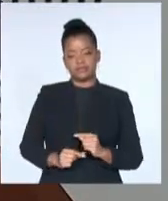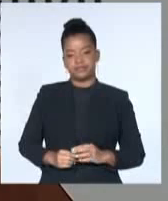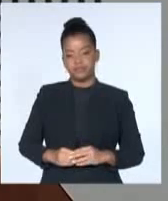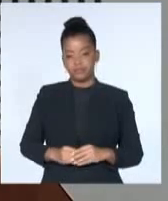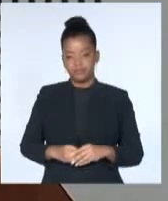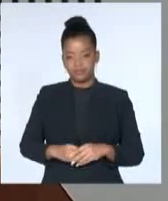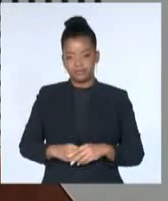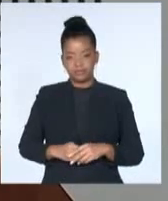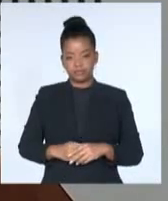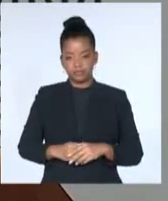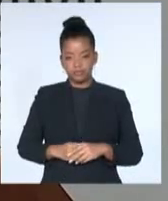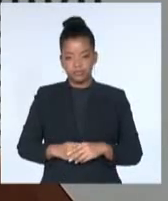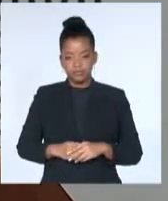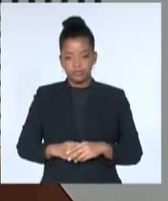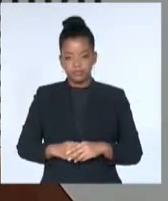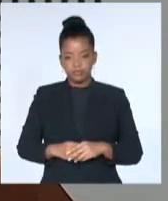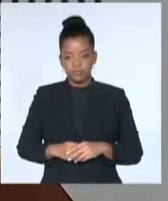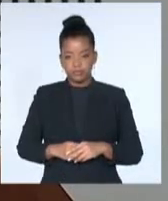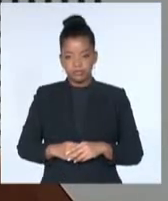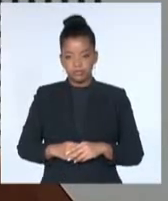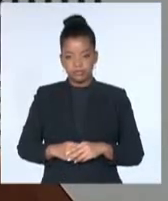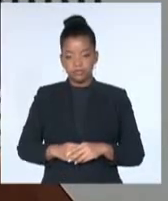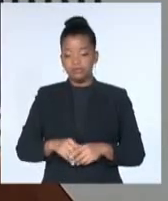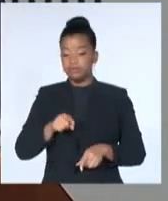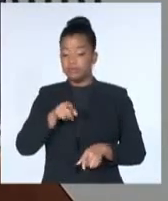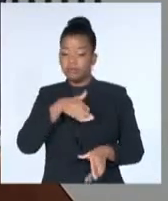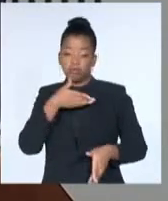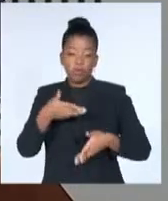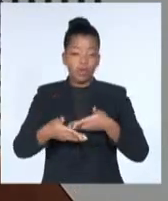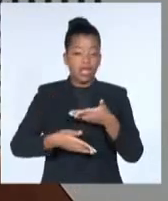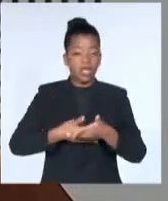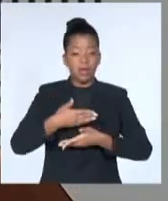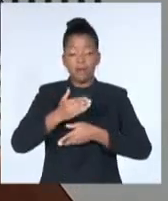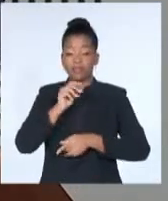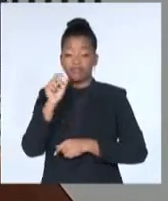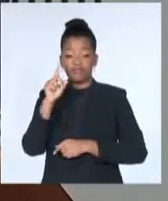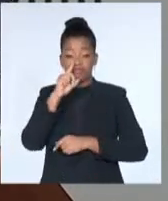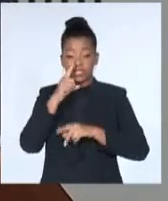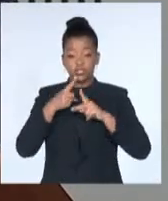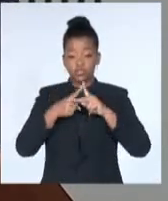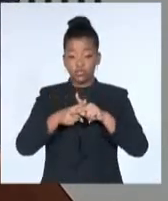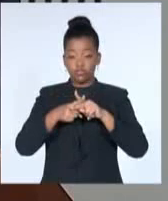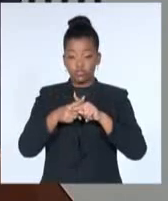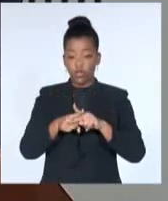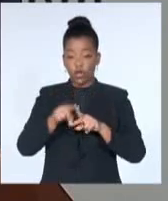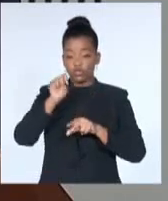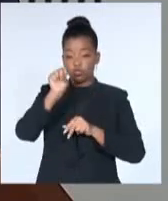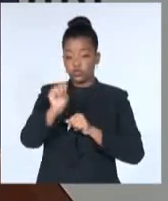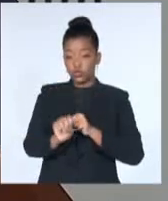Para poner fin a este círculo vicioso, el sur global no tiene